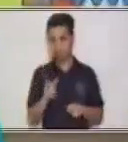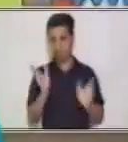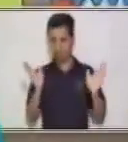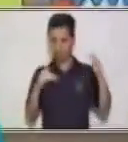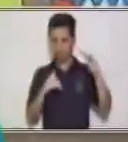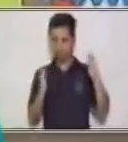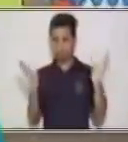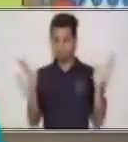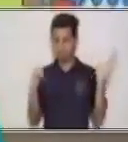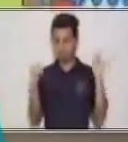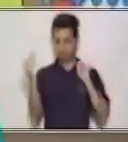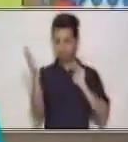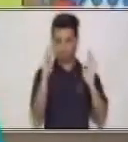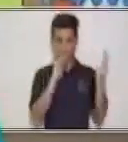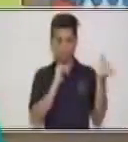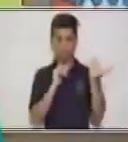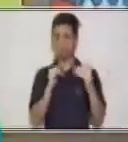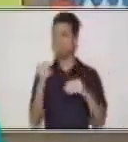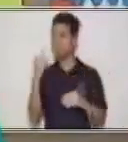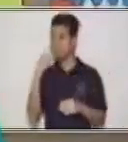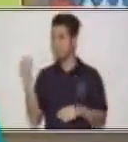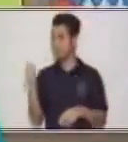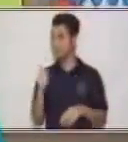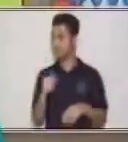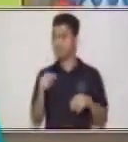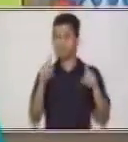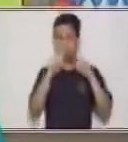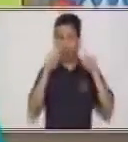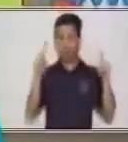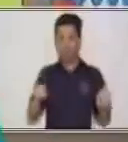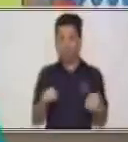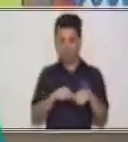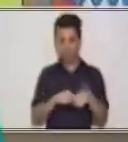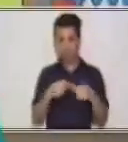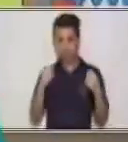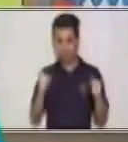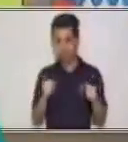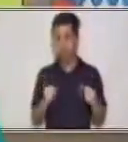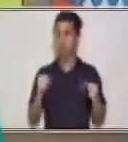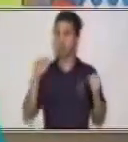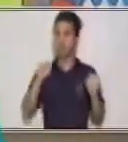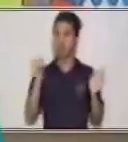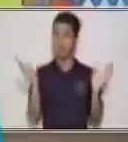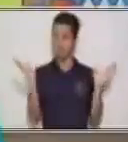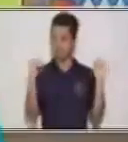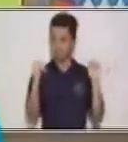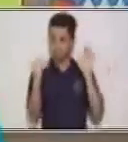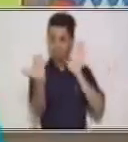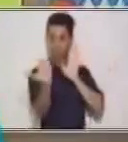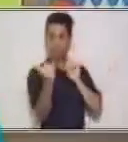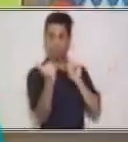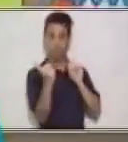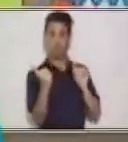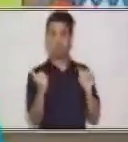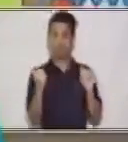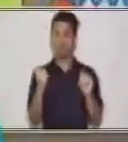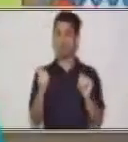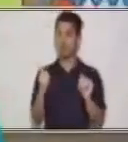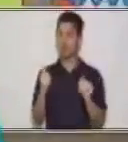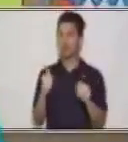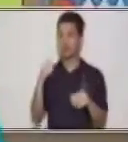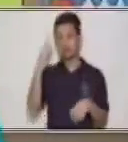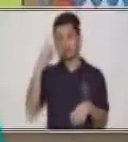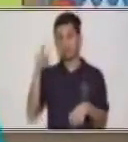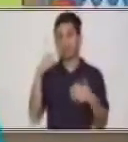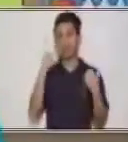habíamos dicho que podíamos hacer un cuadrado y en este cuadrado podíamos doblar las esquinas hacia el centro y decir